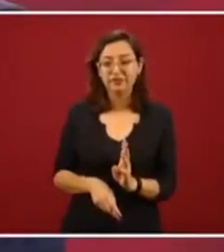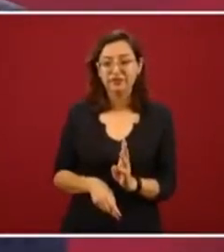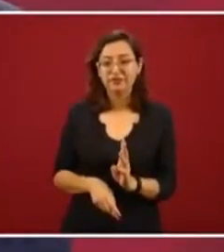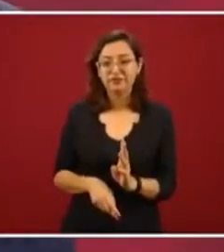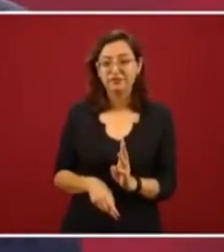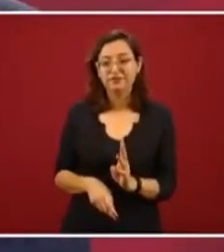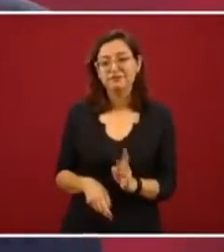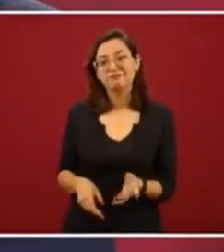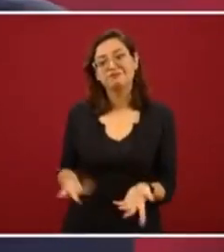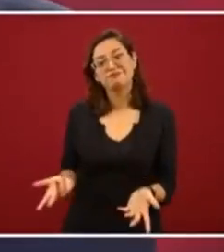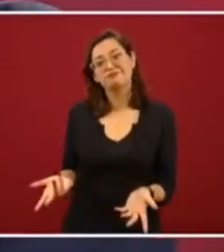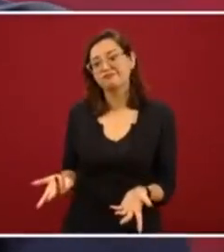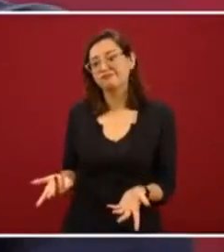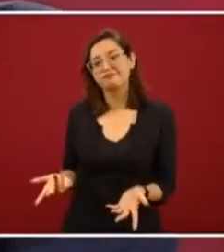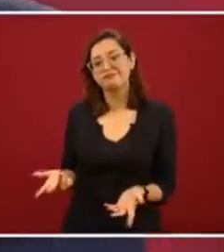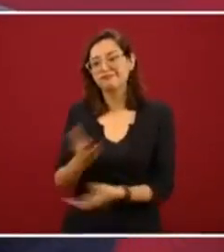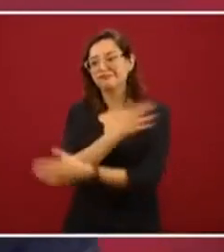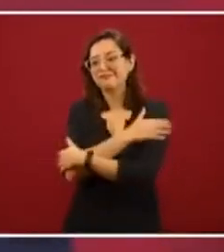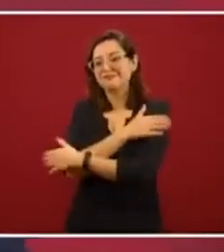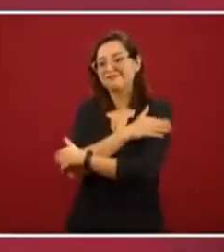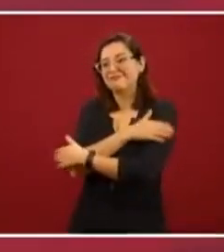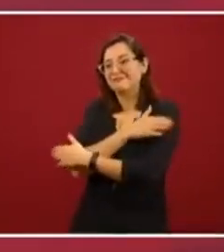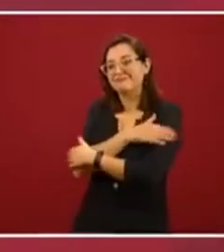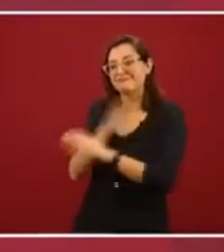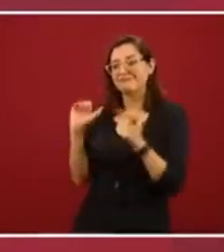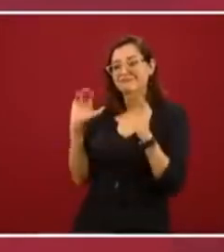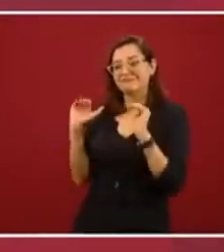manden solo el abrazo,